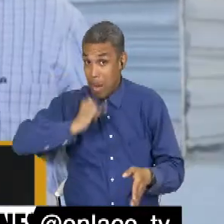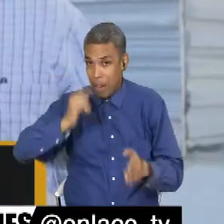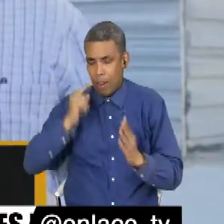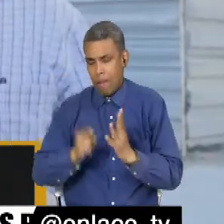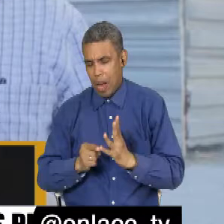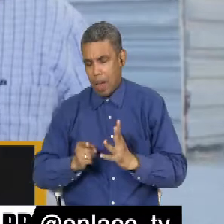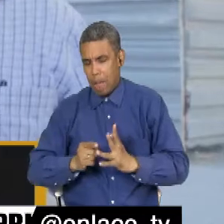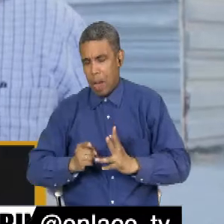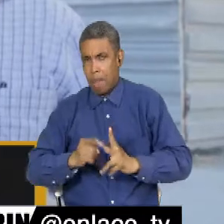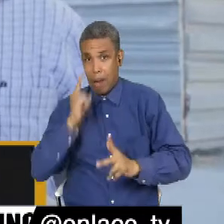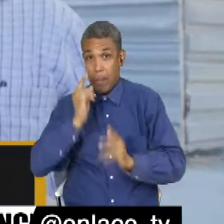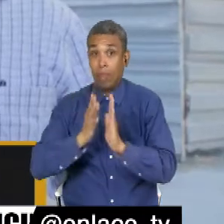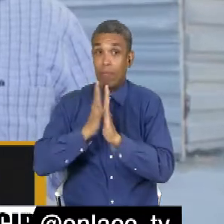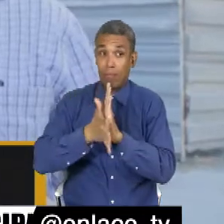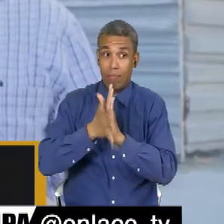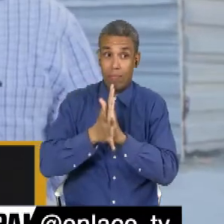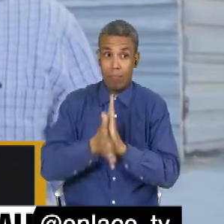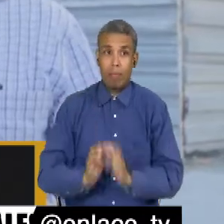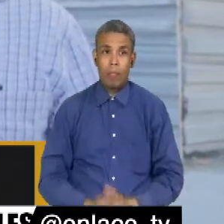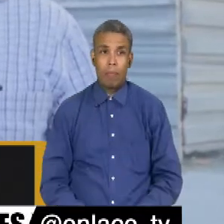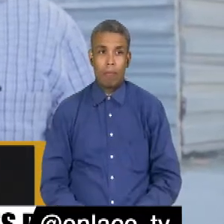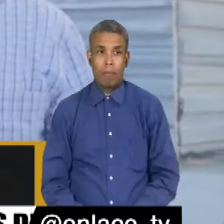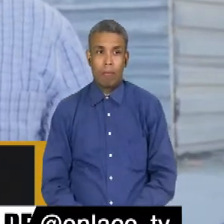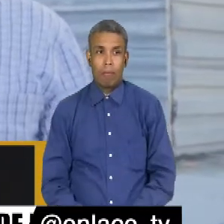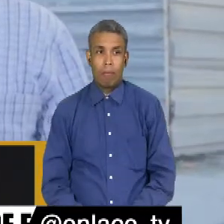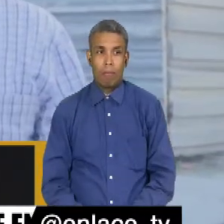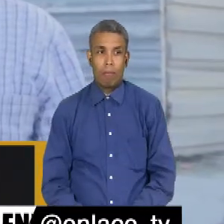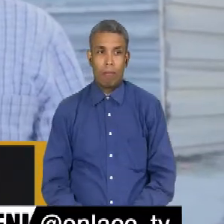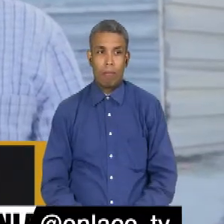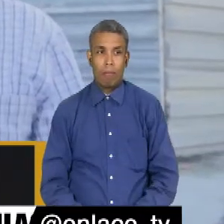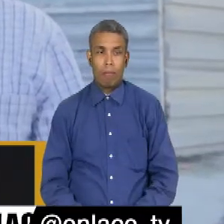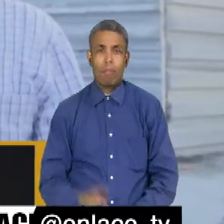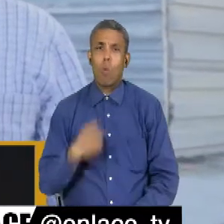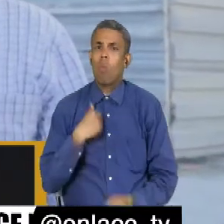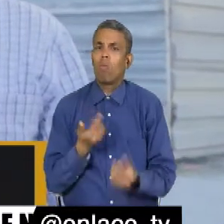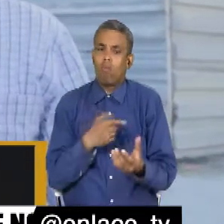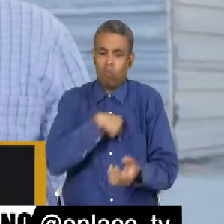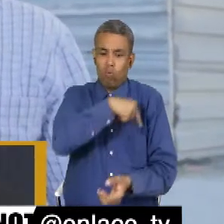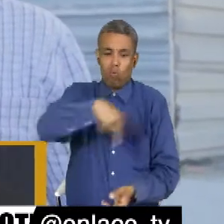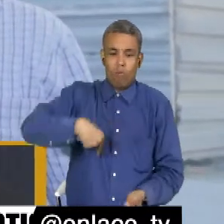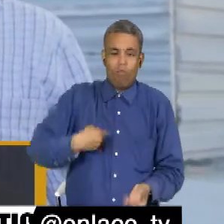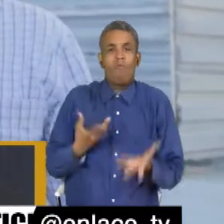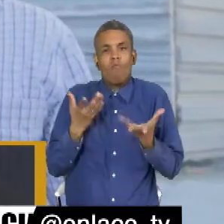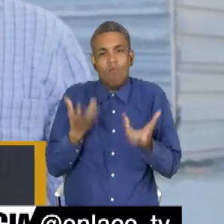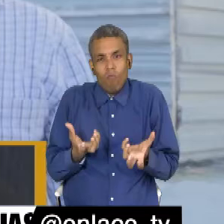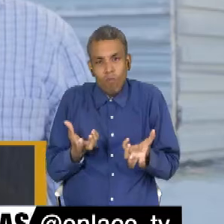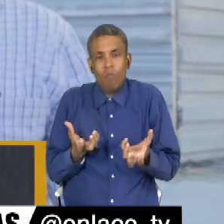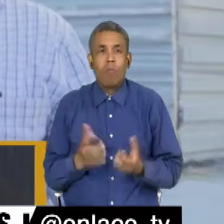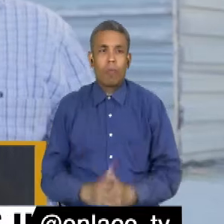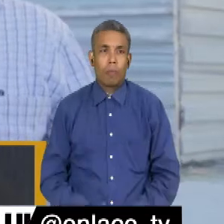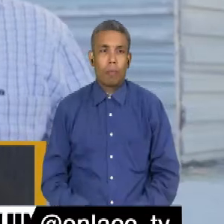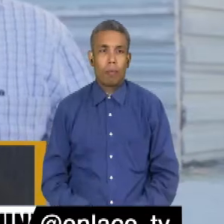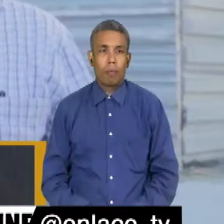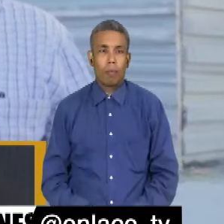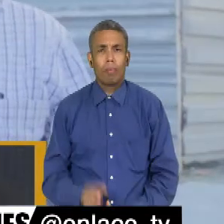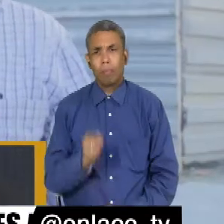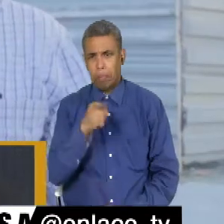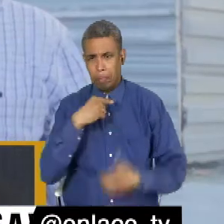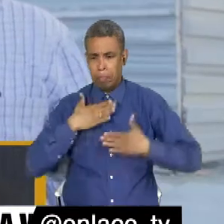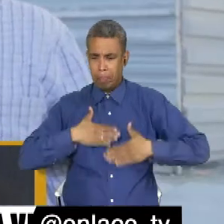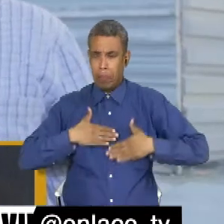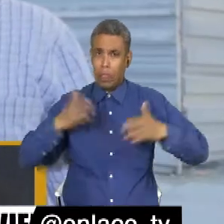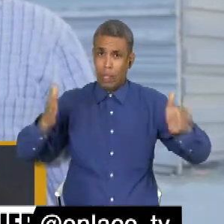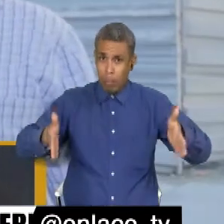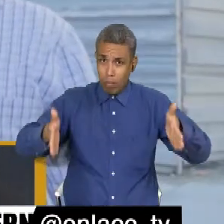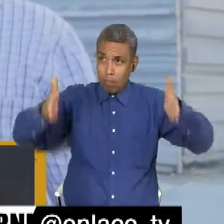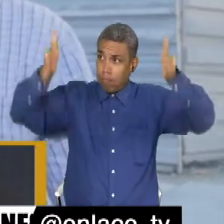gran preocupación tanto por la personalidad como por la comunidad en general. ¿Qué queremos? Garantizarle a la comunidad pues, que tengan seguridad al pasar por acá,